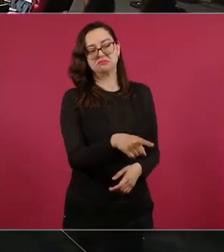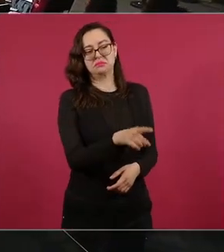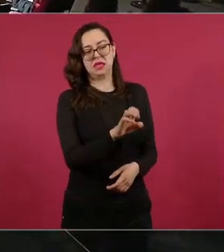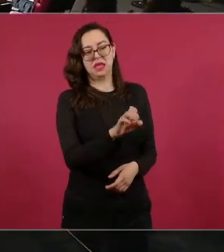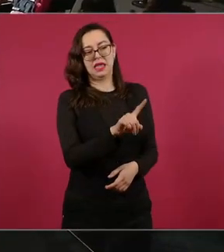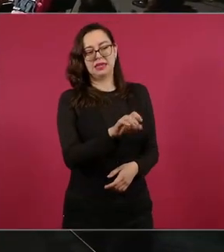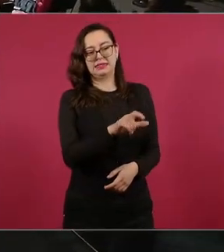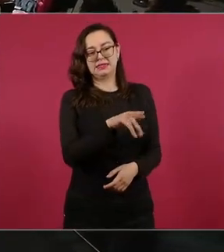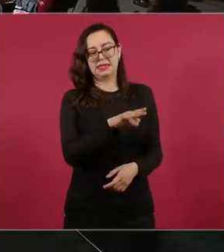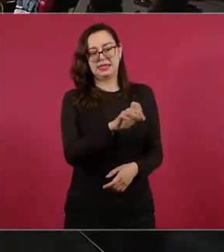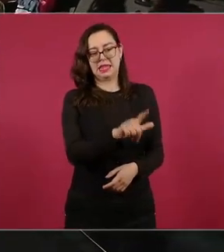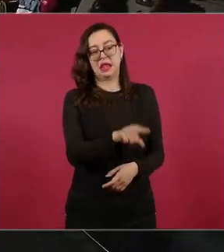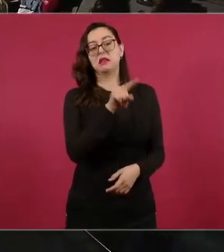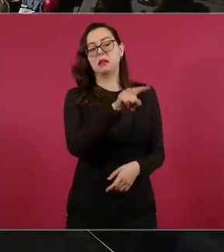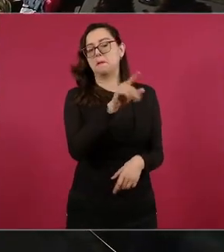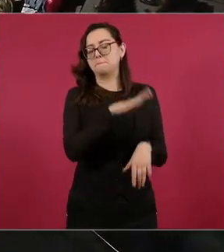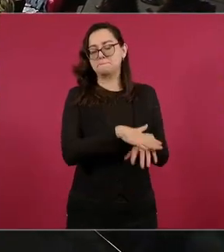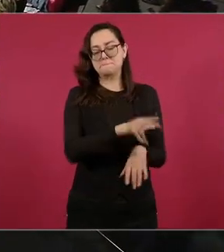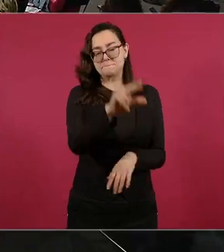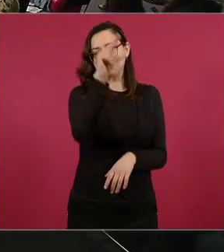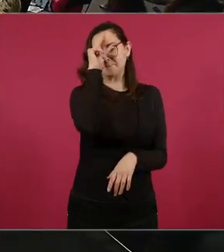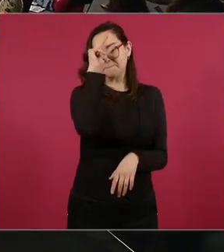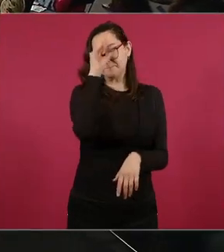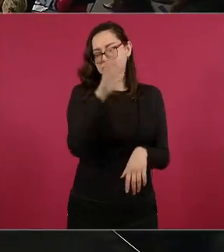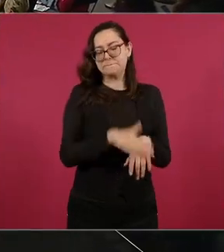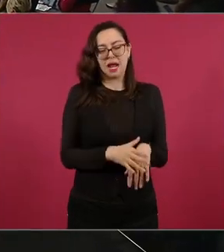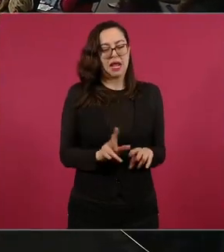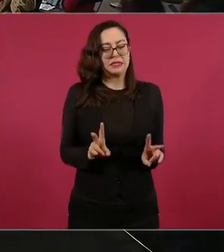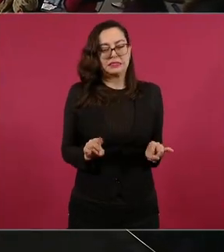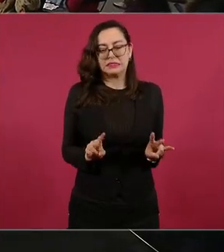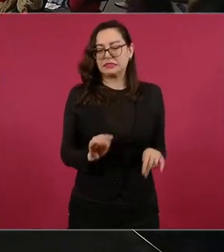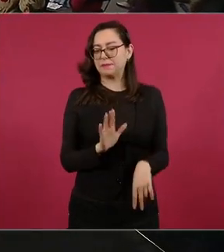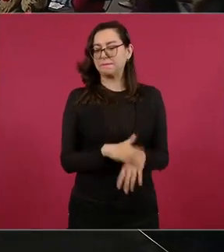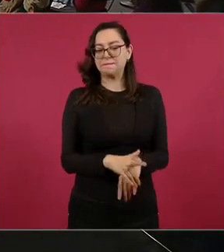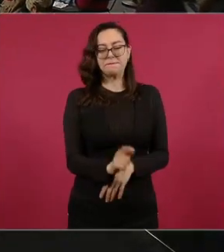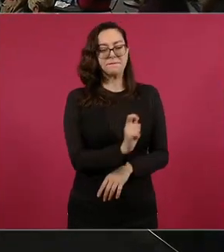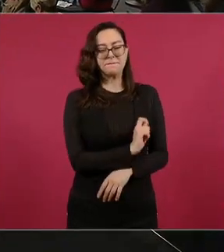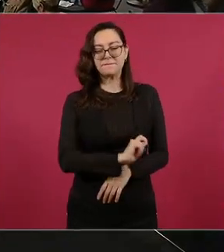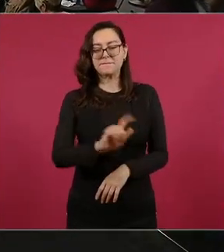el más observador, el más prestigiado